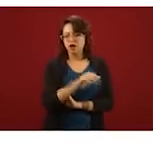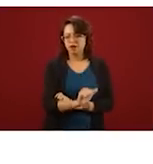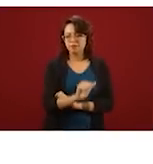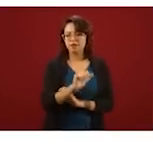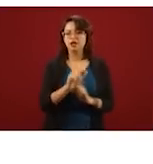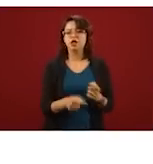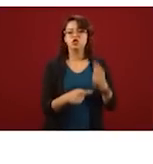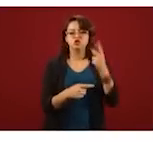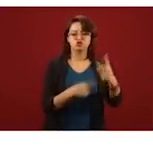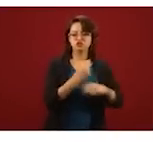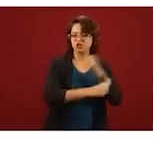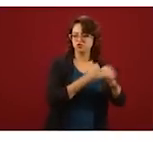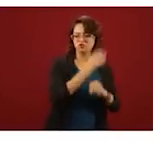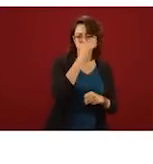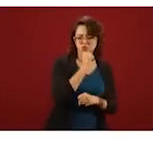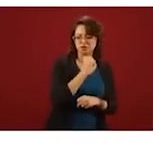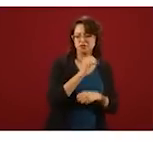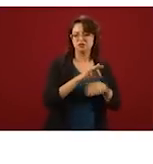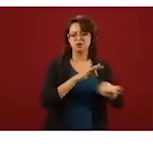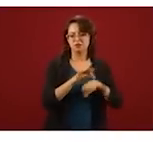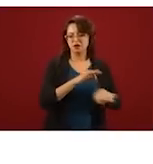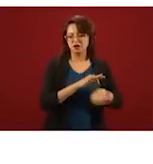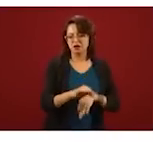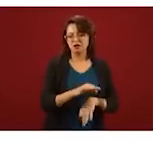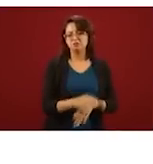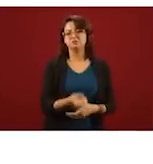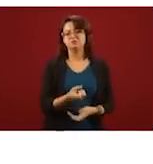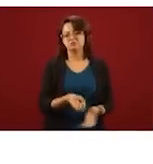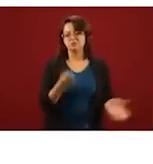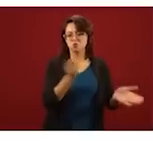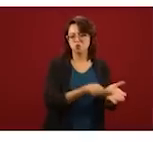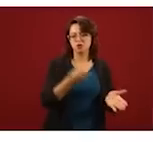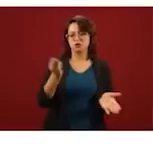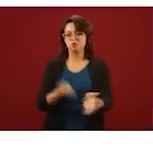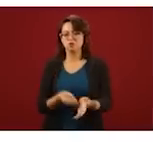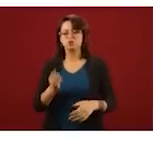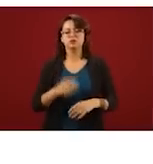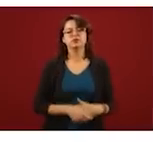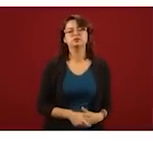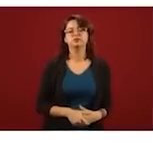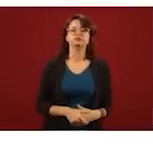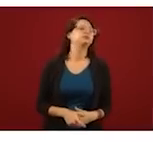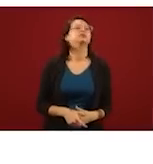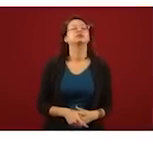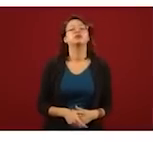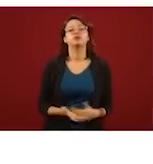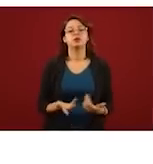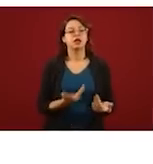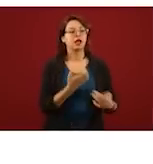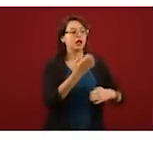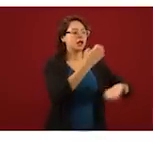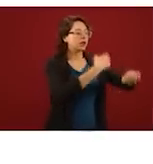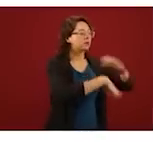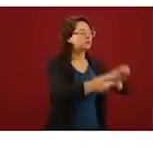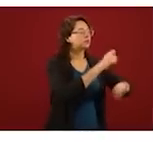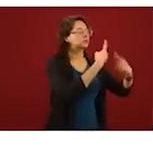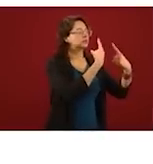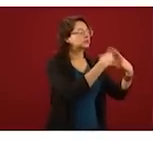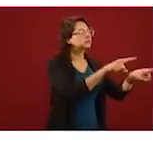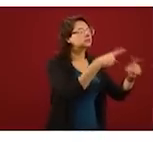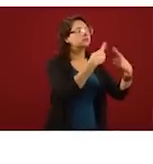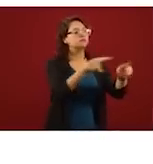y Avisa Medical, que tienen ahí enfrente. Todas estas empresas que son parte de estas corporaciones